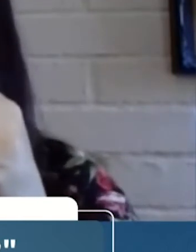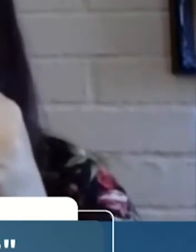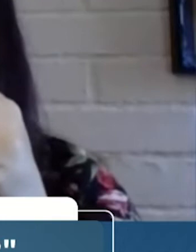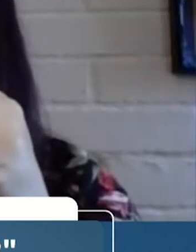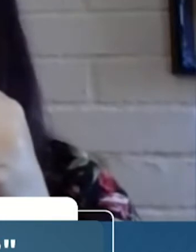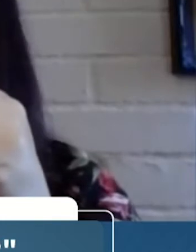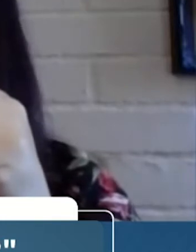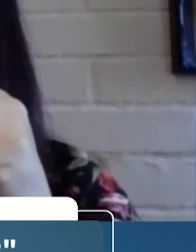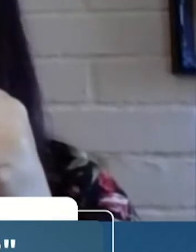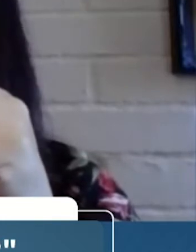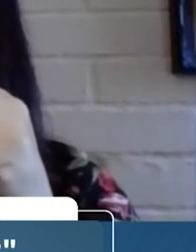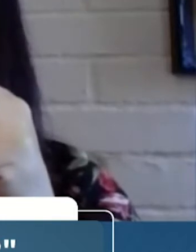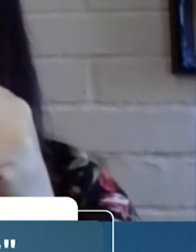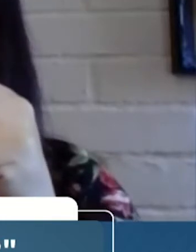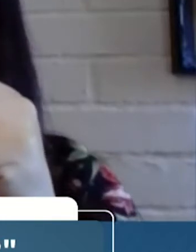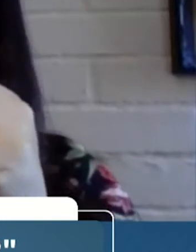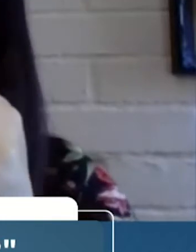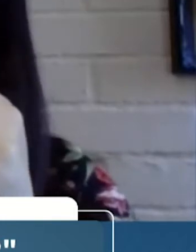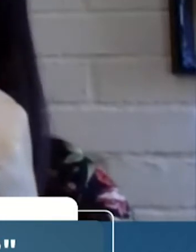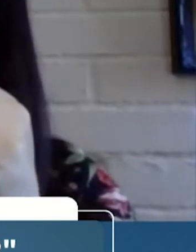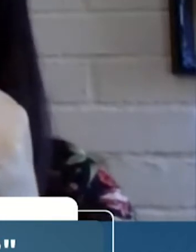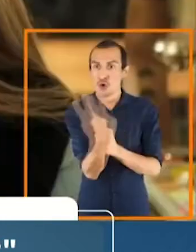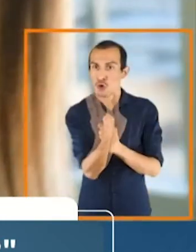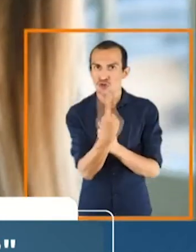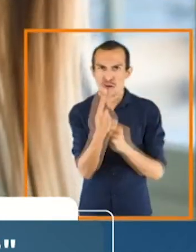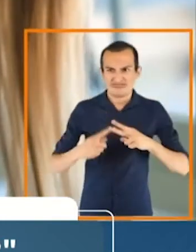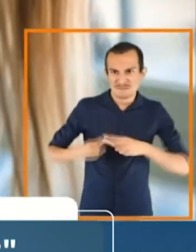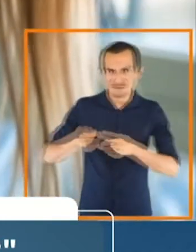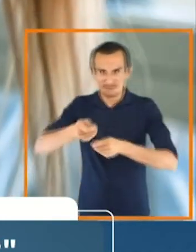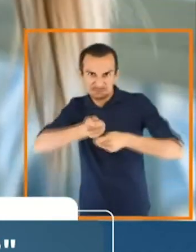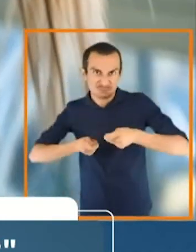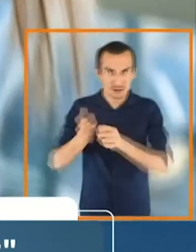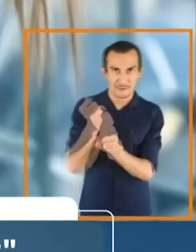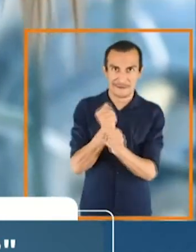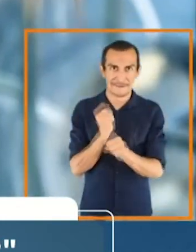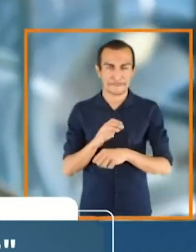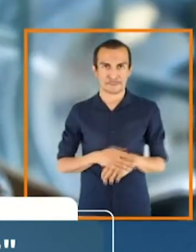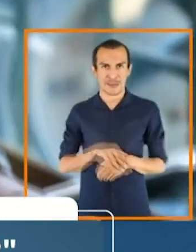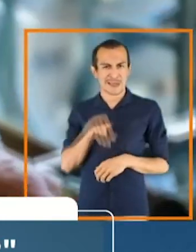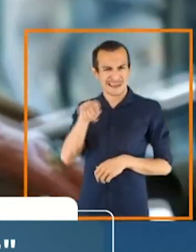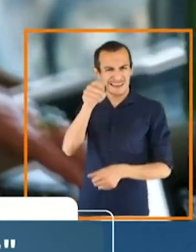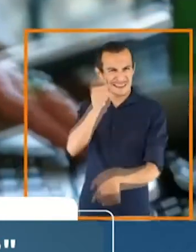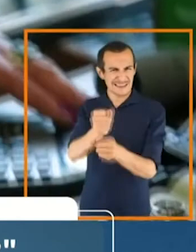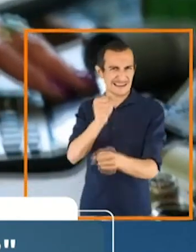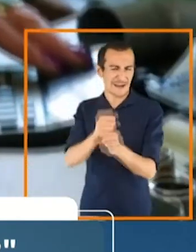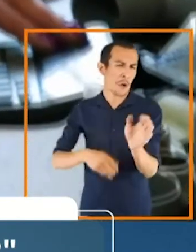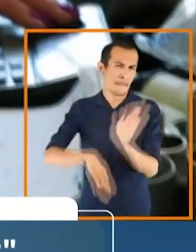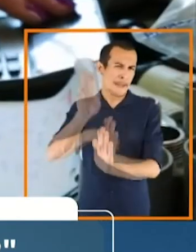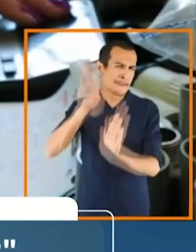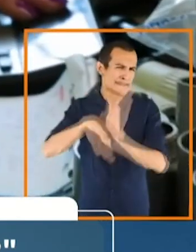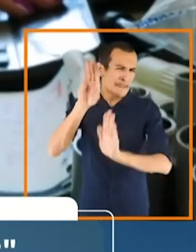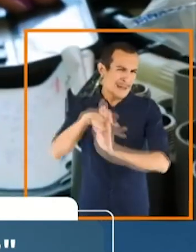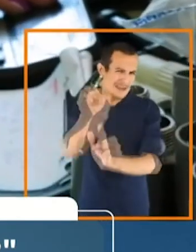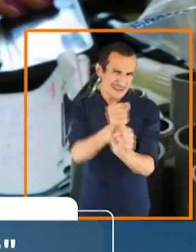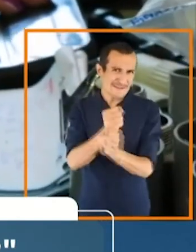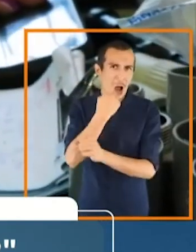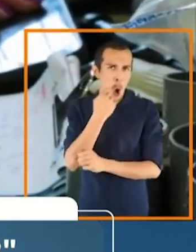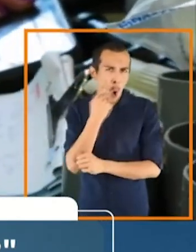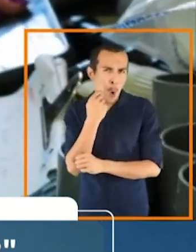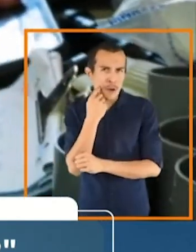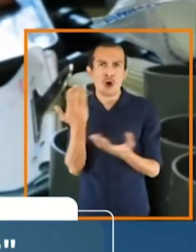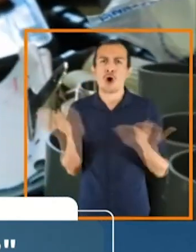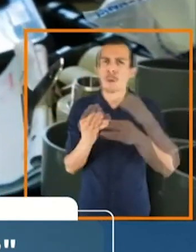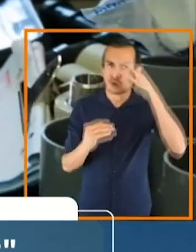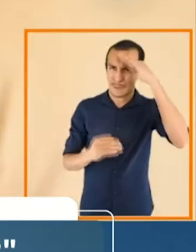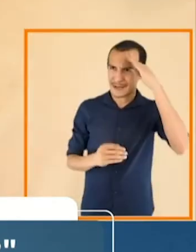mejores emprendimientos. Y después vienen todo lo que son el proceso de elegir